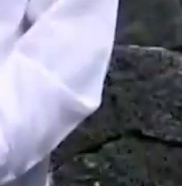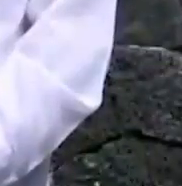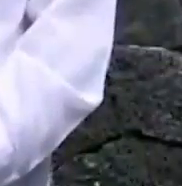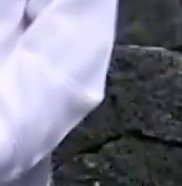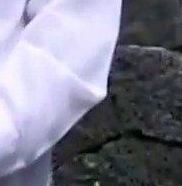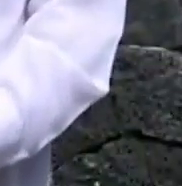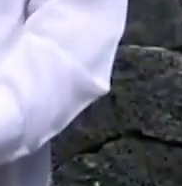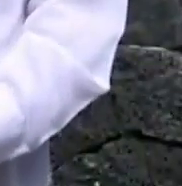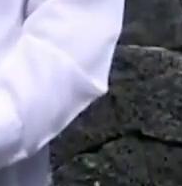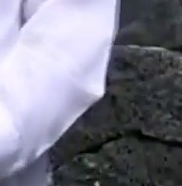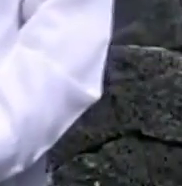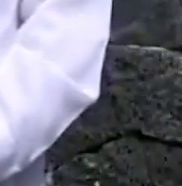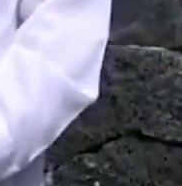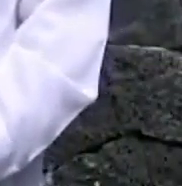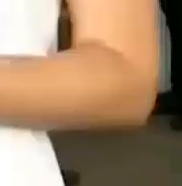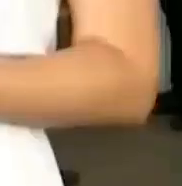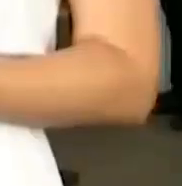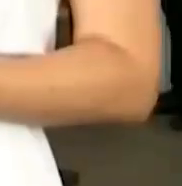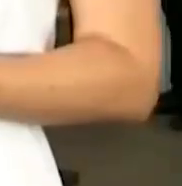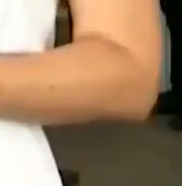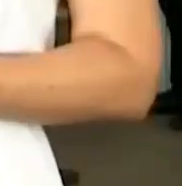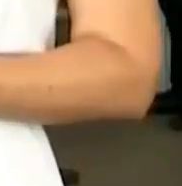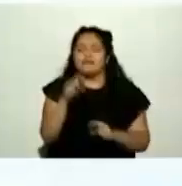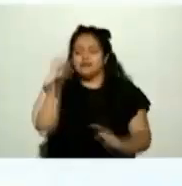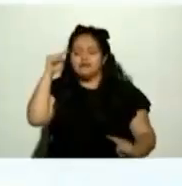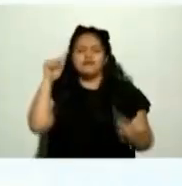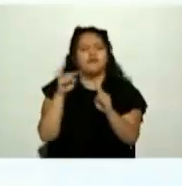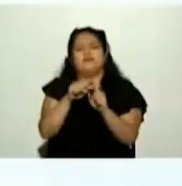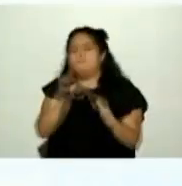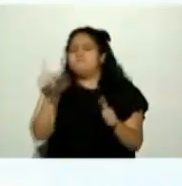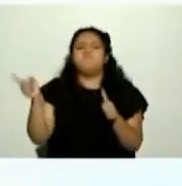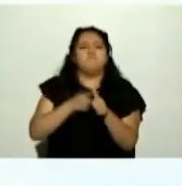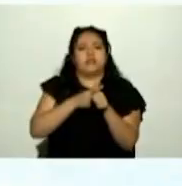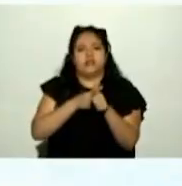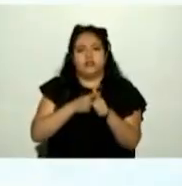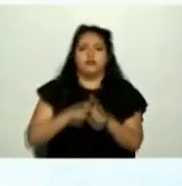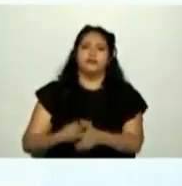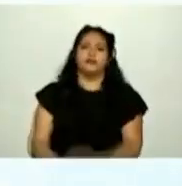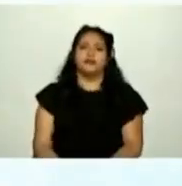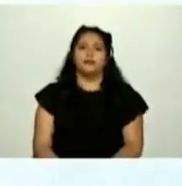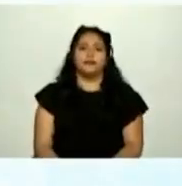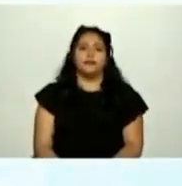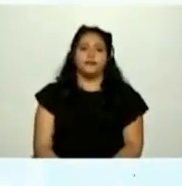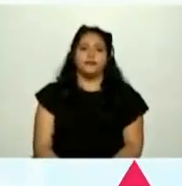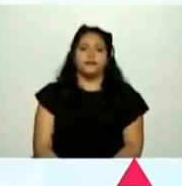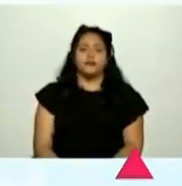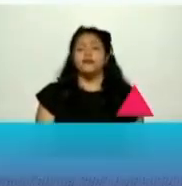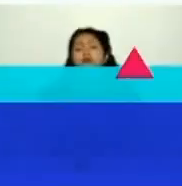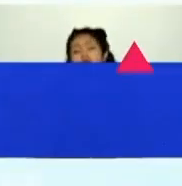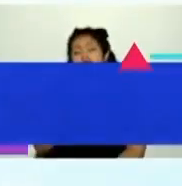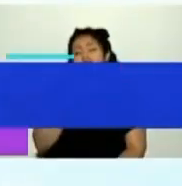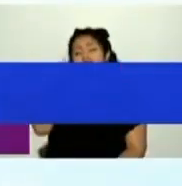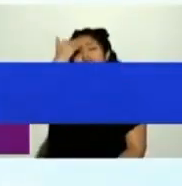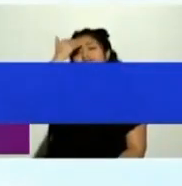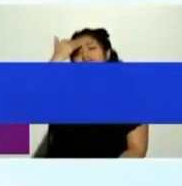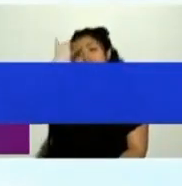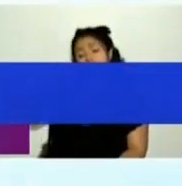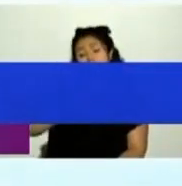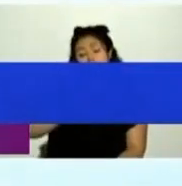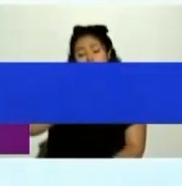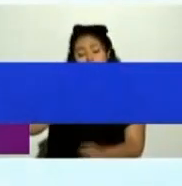puesto como la tercera rectora mejor ranqueada en el país estoy consciente de la gran responsabilidad que